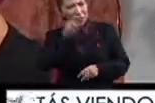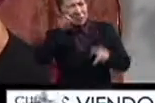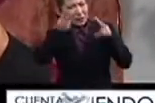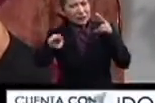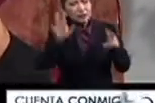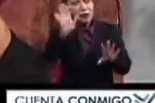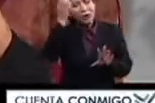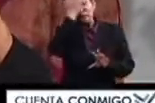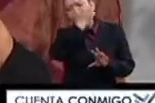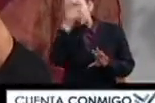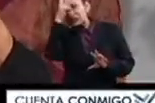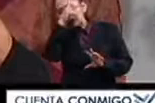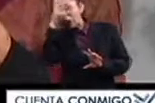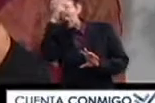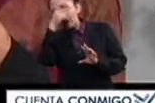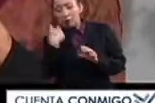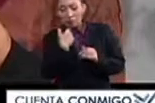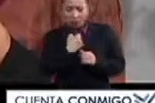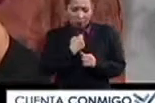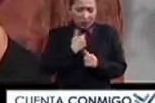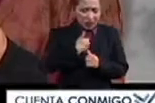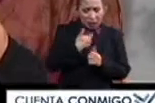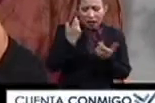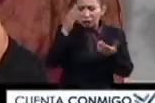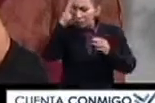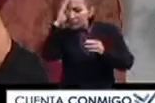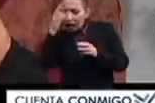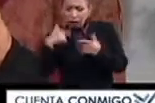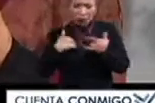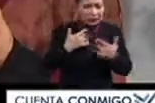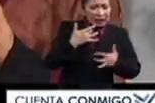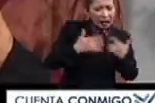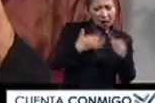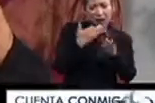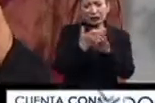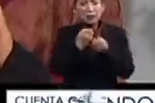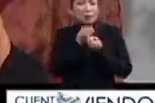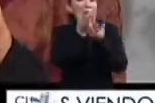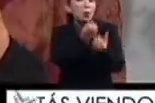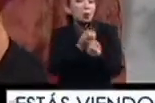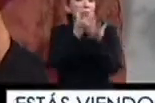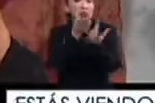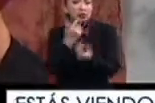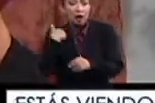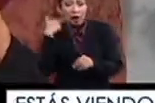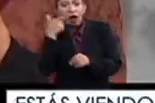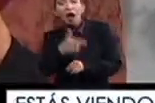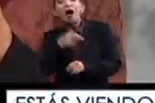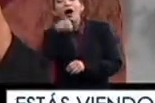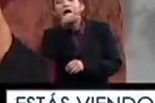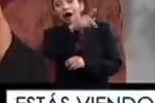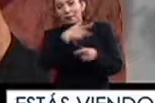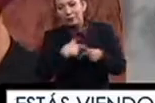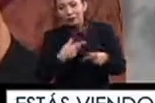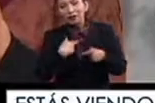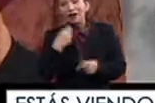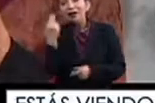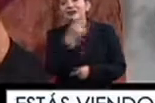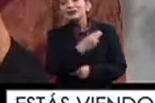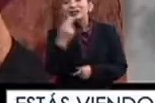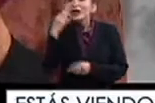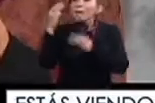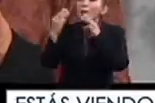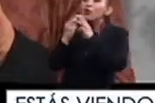de psicoanálisis de banqueta y que uno se da cuenta que la gente necesita ese tipo de relación con